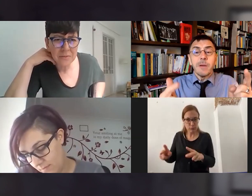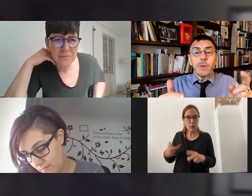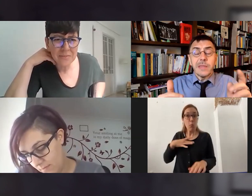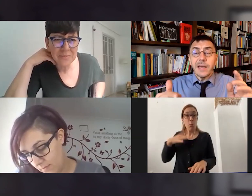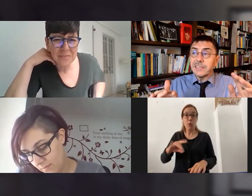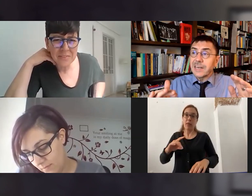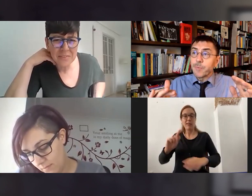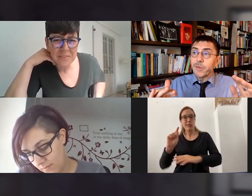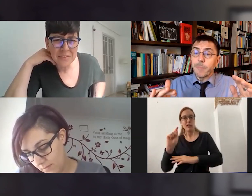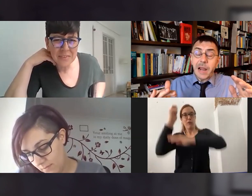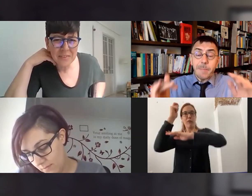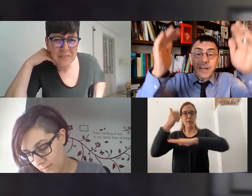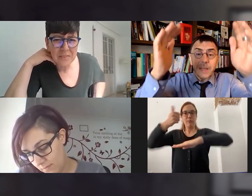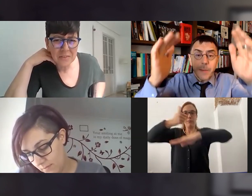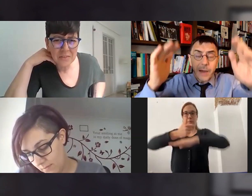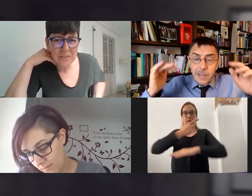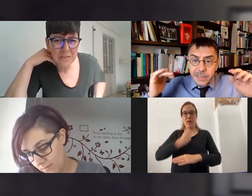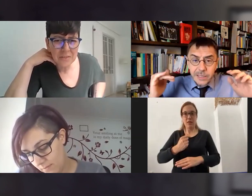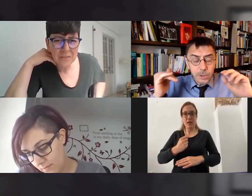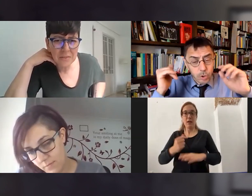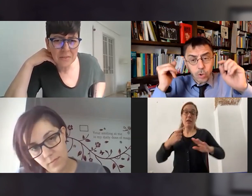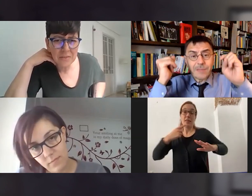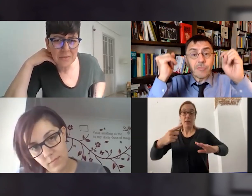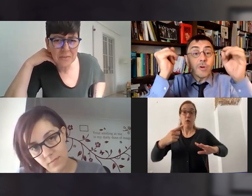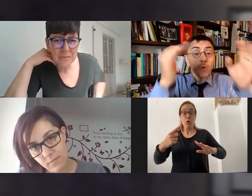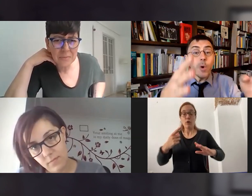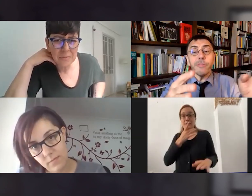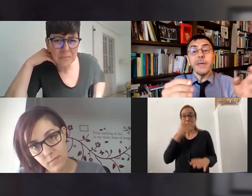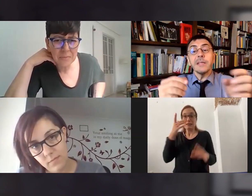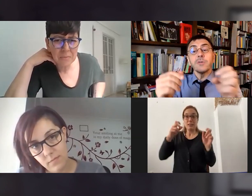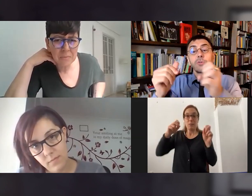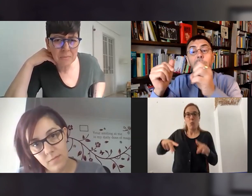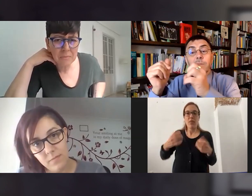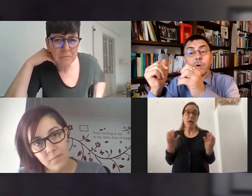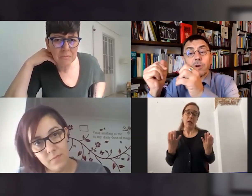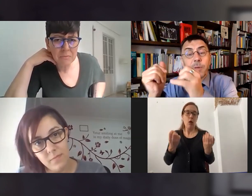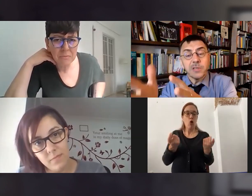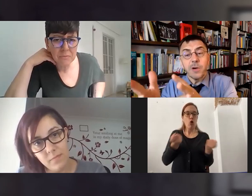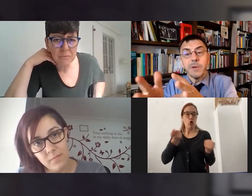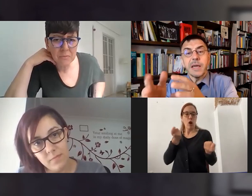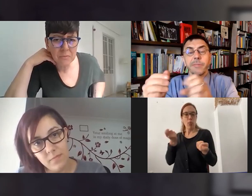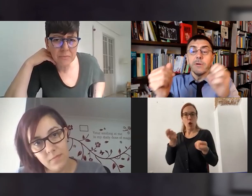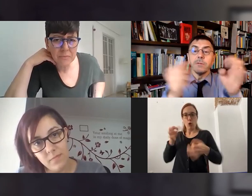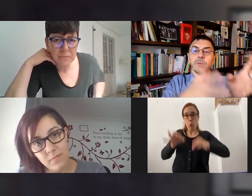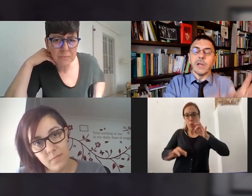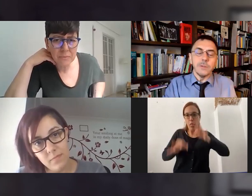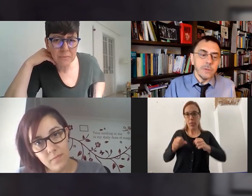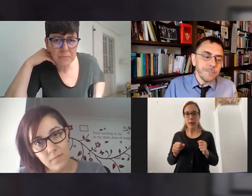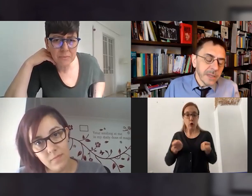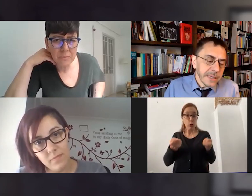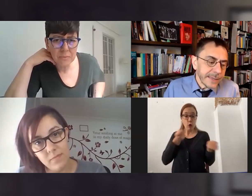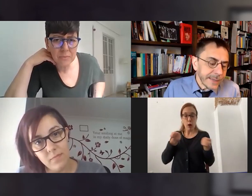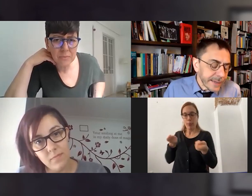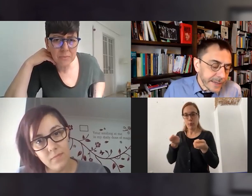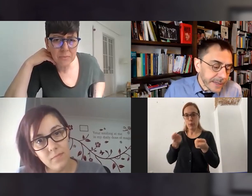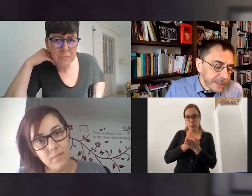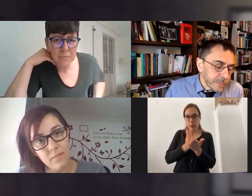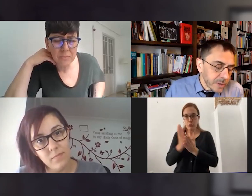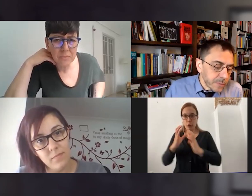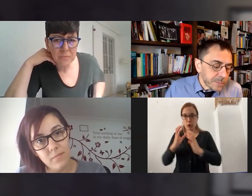el más sinvergüenza es el que puede operar más arriba, controlando a los jueces, controlando a los medios de comunicación, controlando,